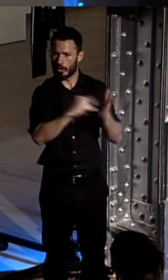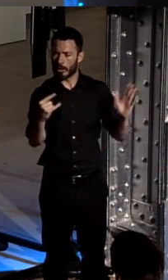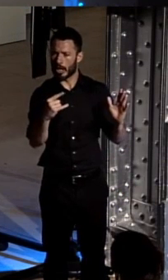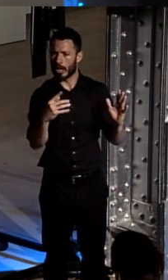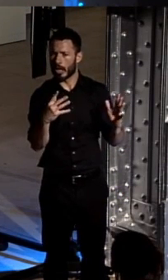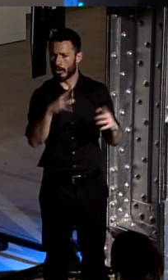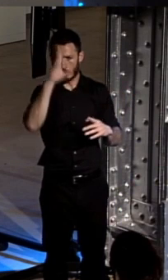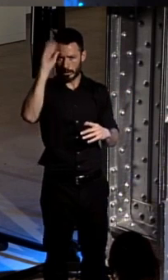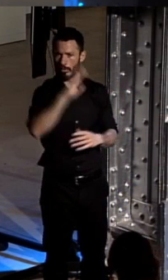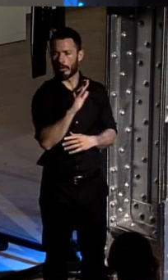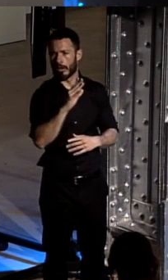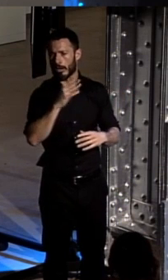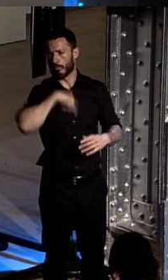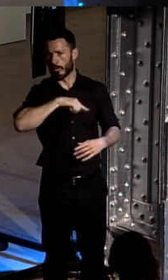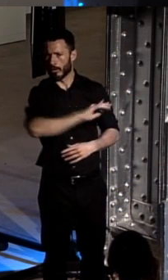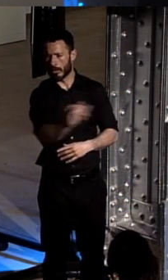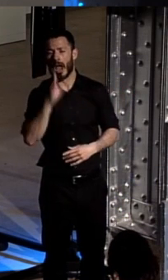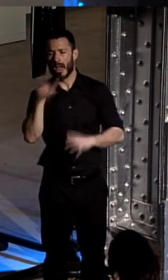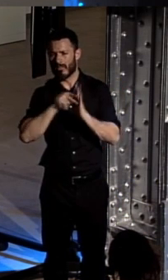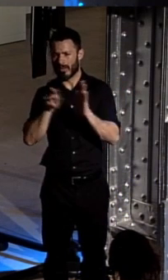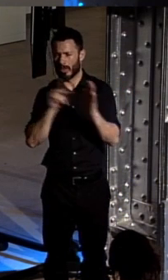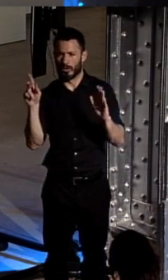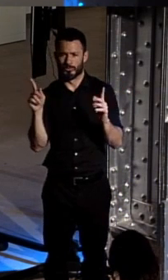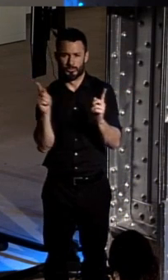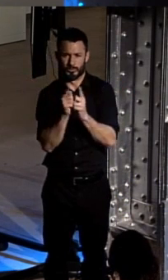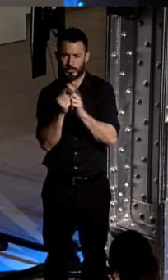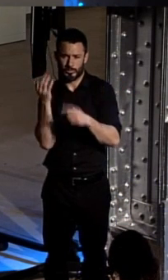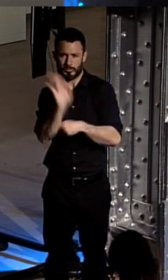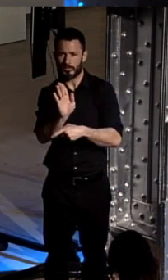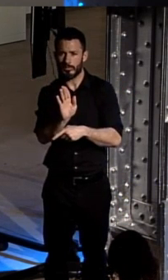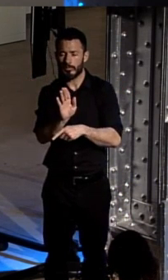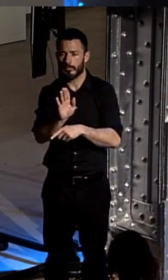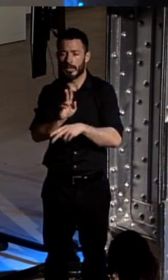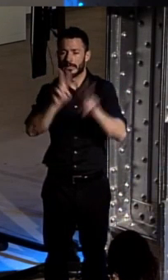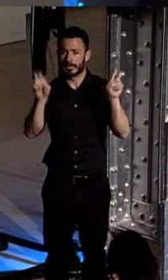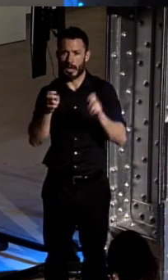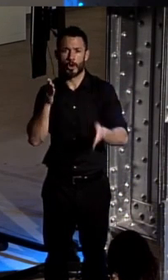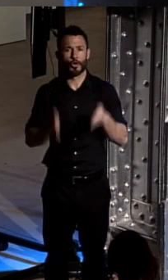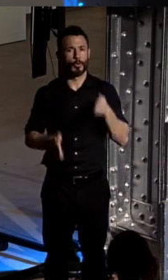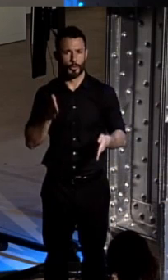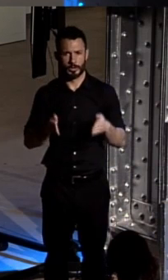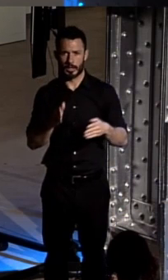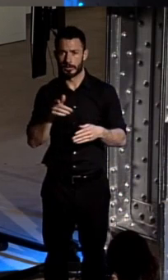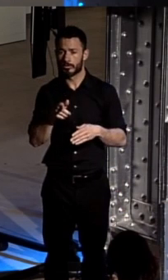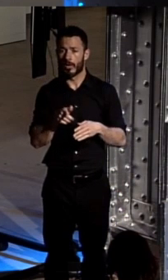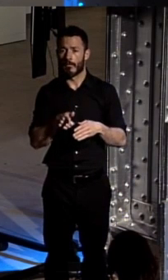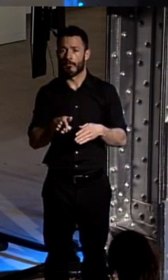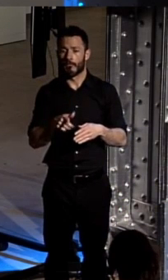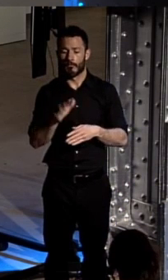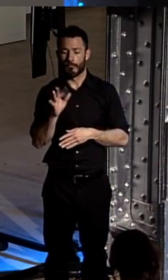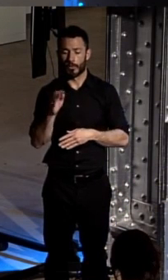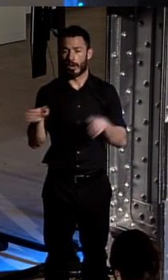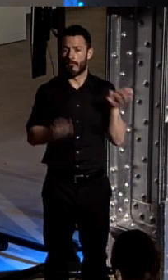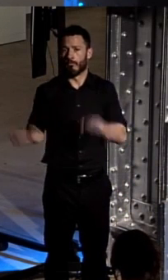a mostrar muy rápidamente un par de vídeos de ejemplos. Son todos en el contexto de la robótica. Esta es una foca, no sé si la